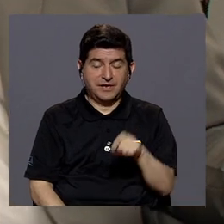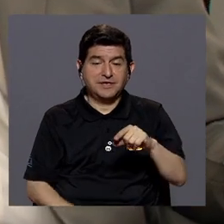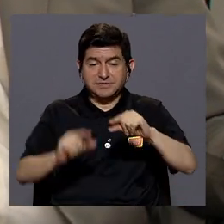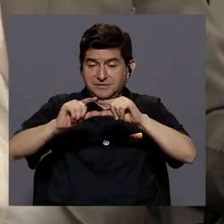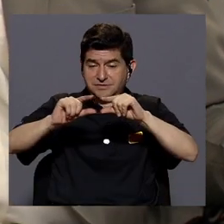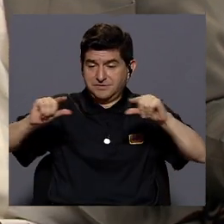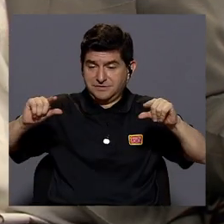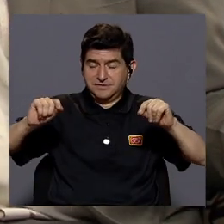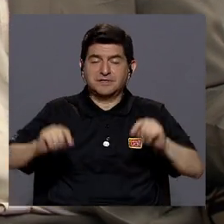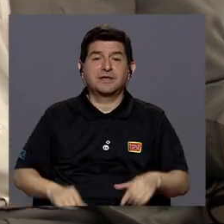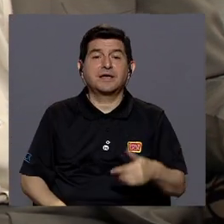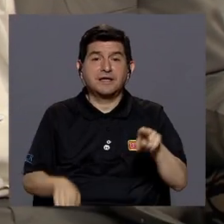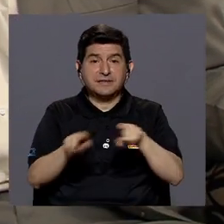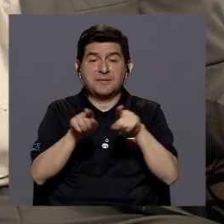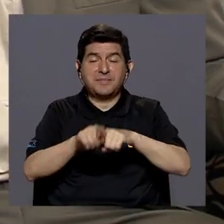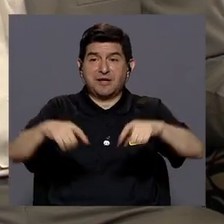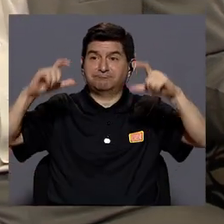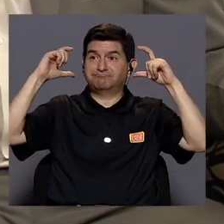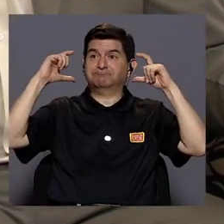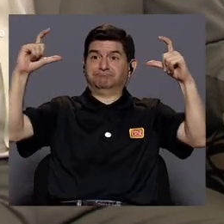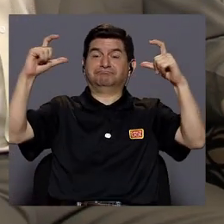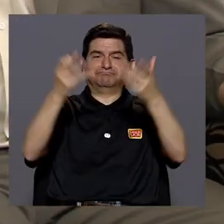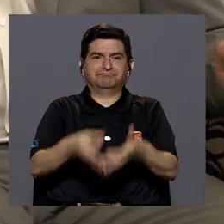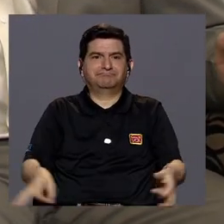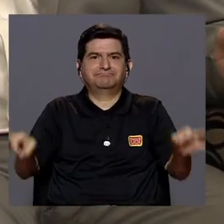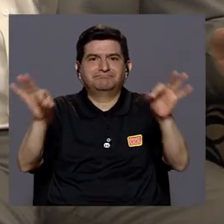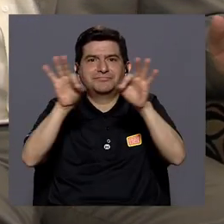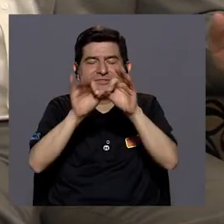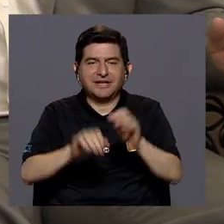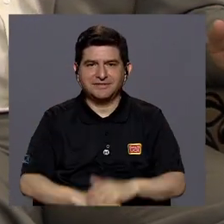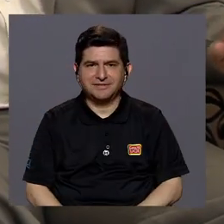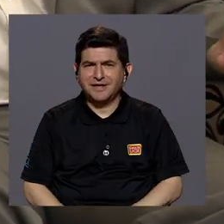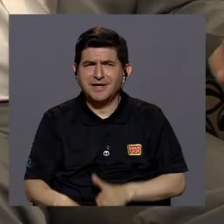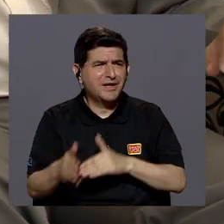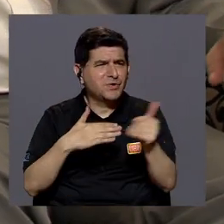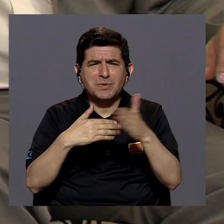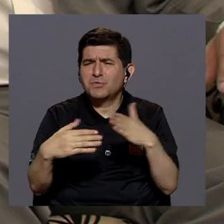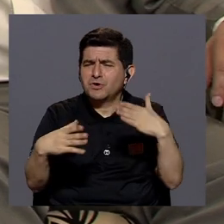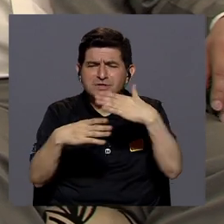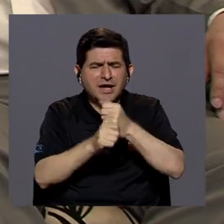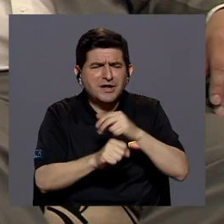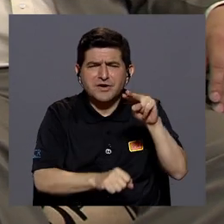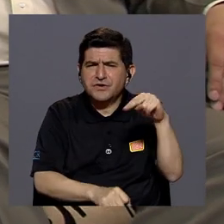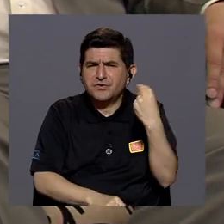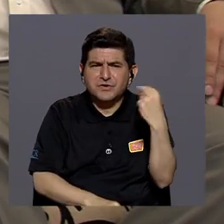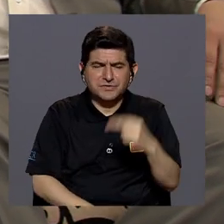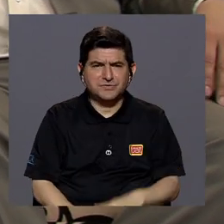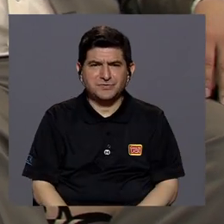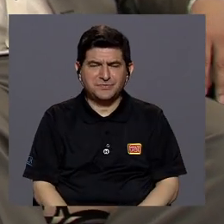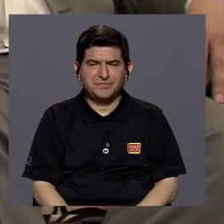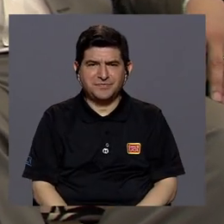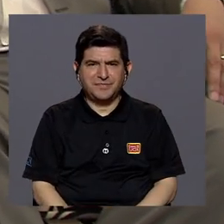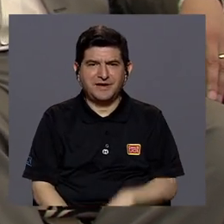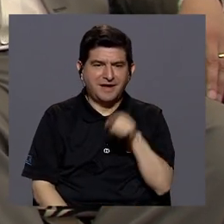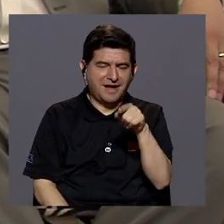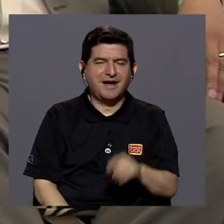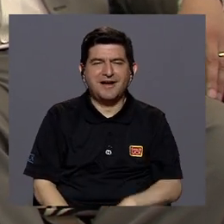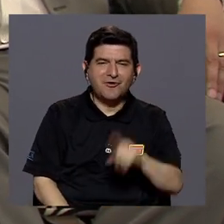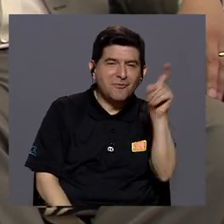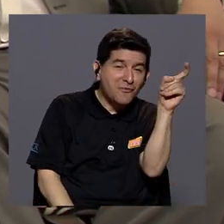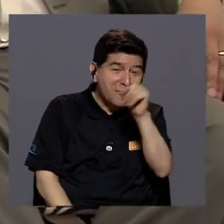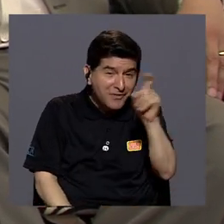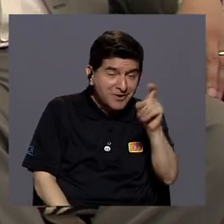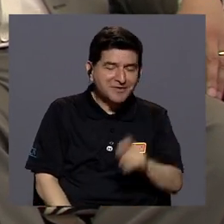y tiene un gran titular. ¿Verdad? Aunque haya un resumen de noticias con el graffiti, con